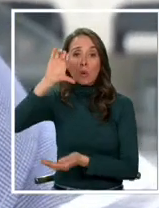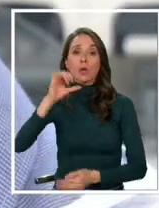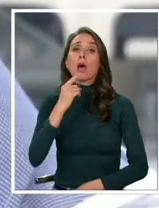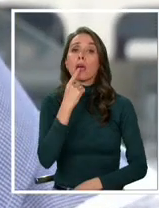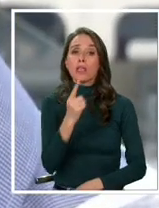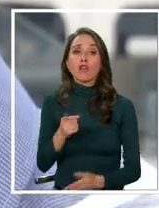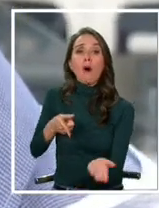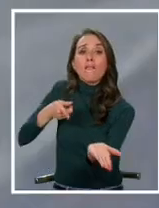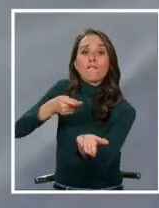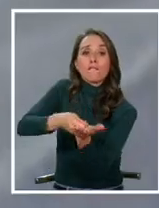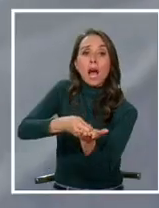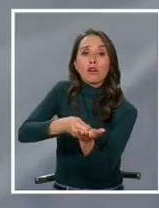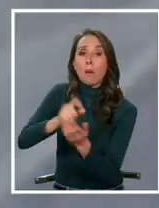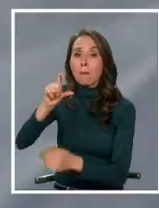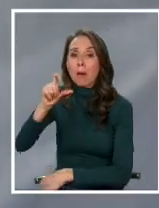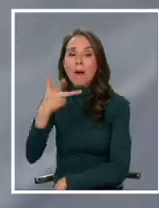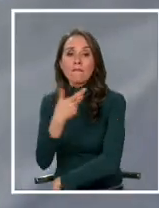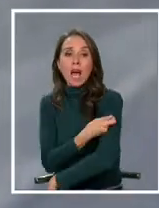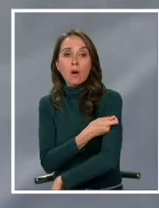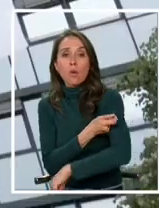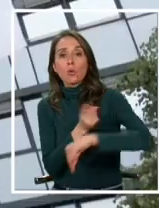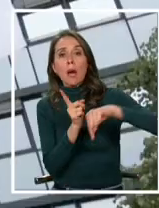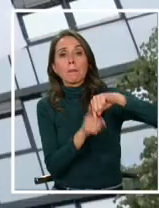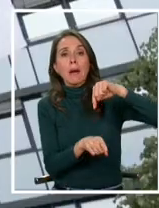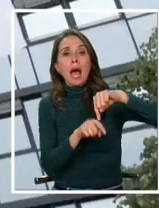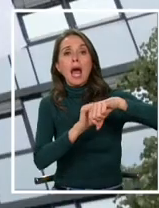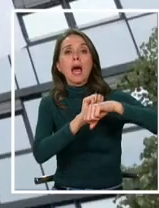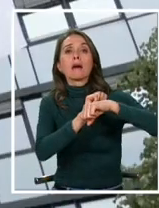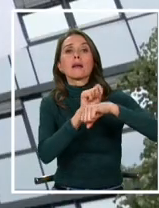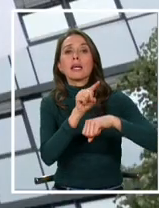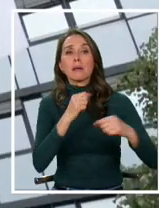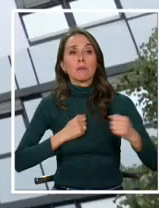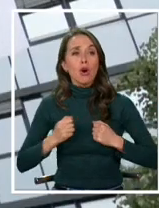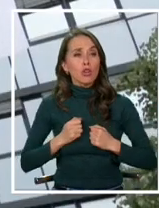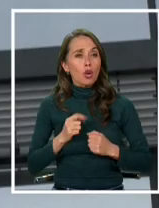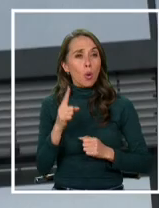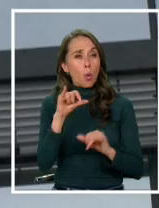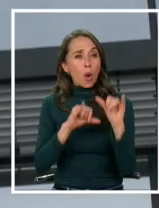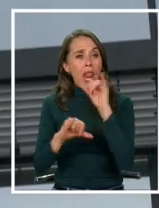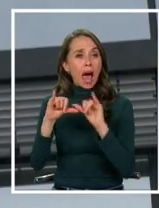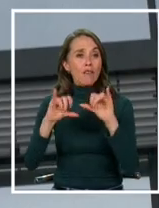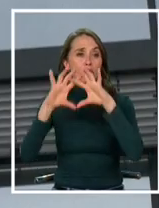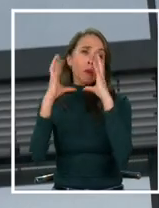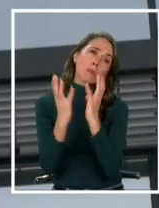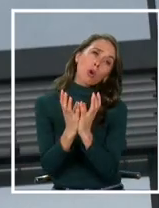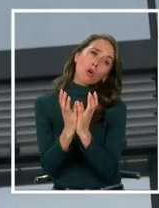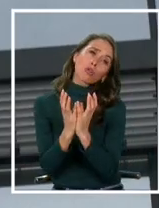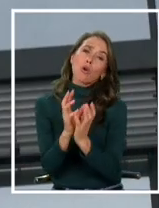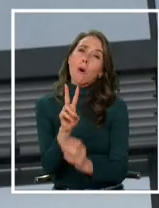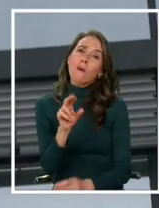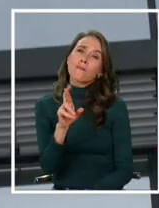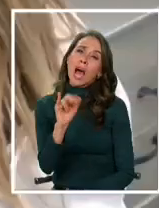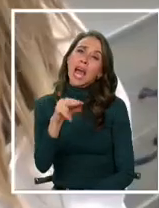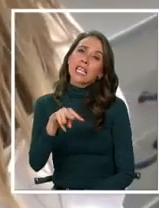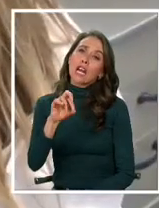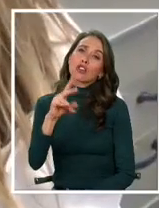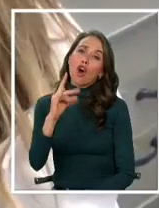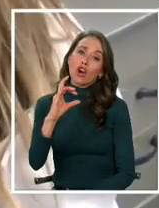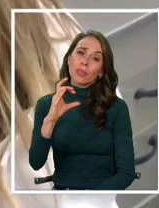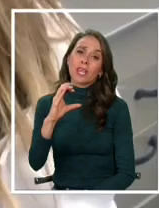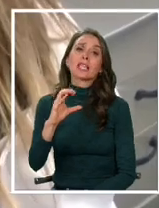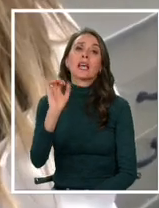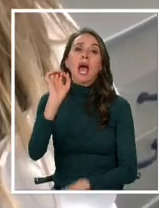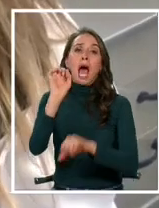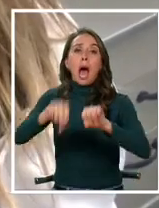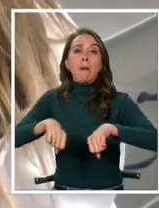confirmado la compra de un antídoto para enfrentarla bavarian nordic es el único laboratorio en el mundo que fabrica una inyección aprobada por la